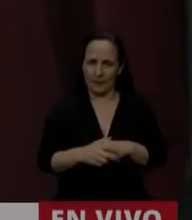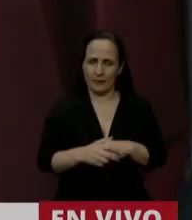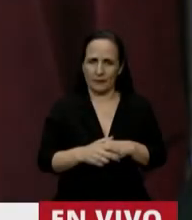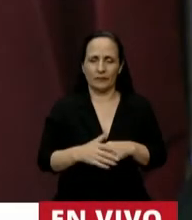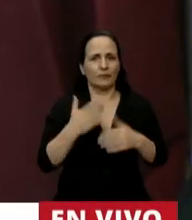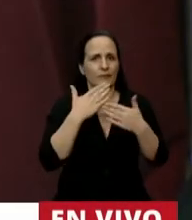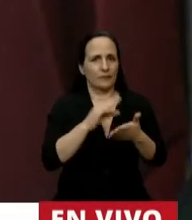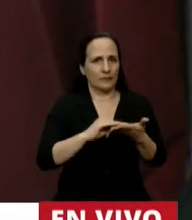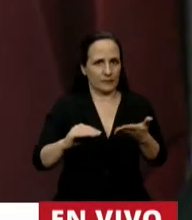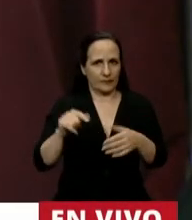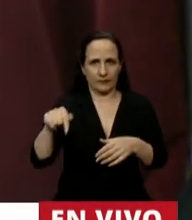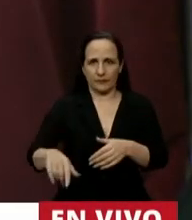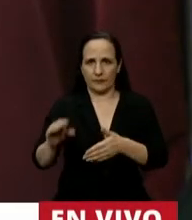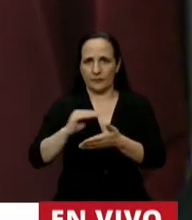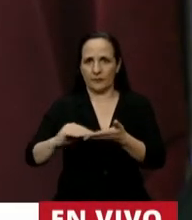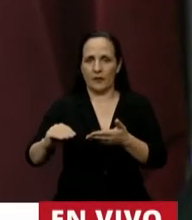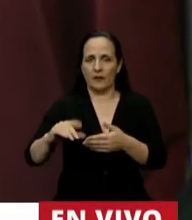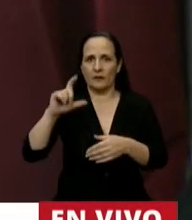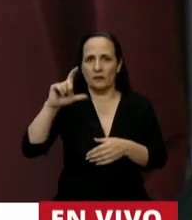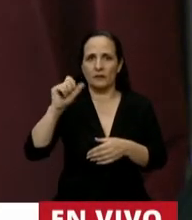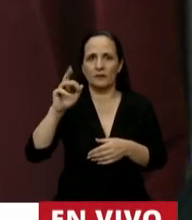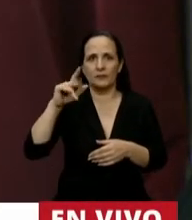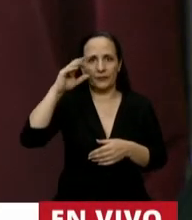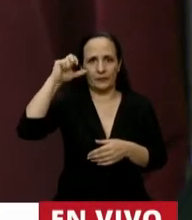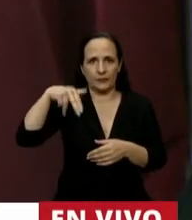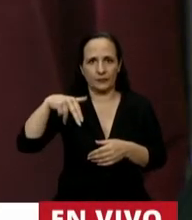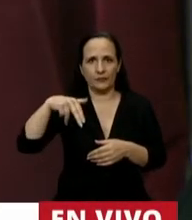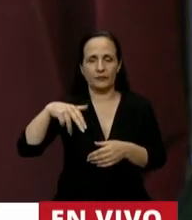Tiene la palabra la diputada Carmen Polledo.